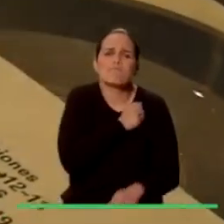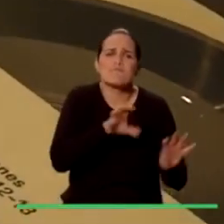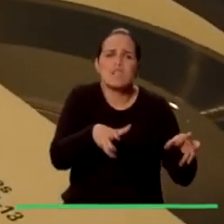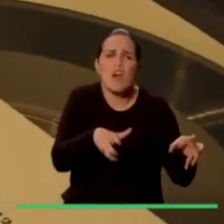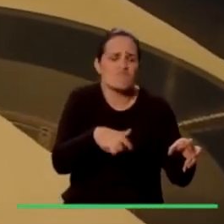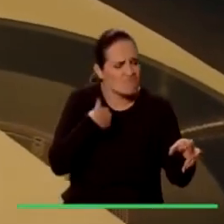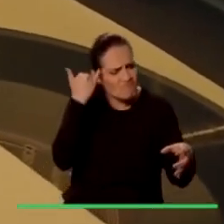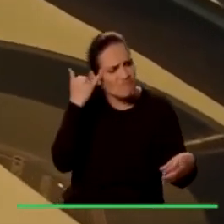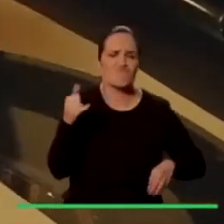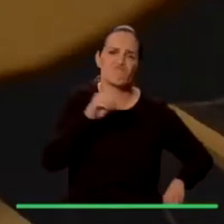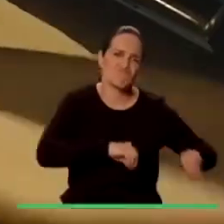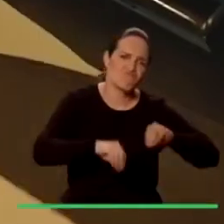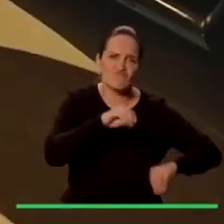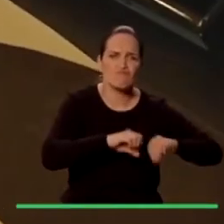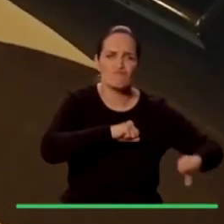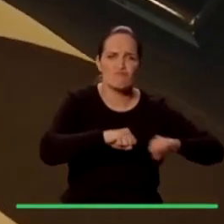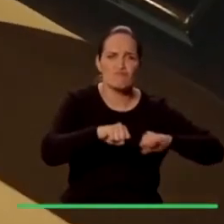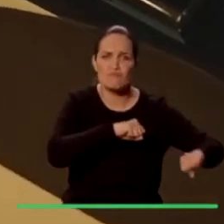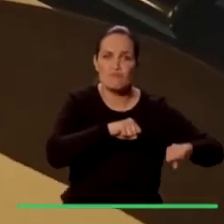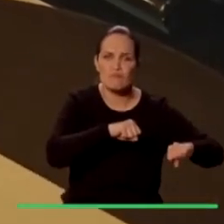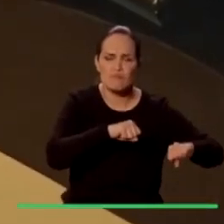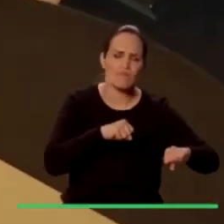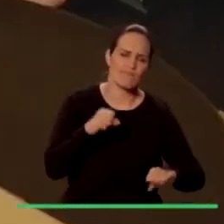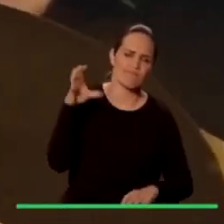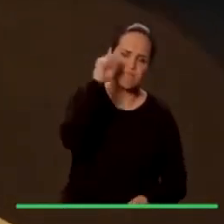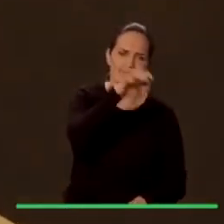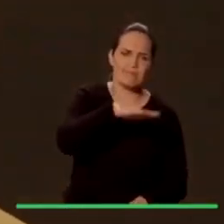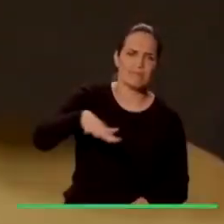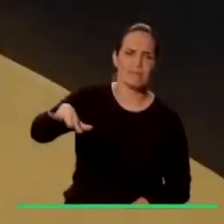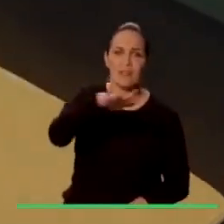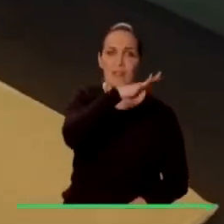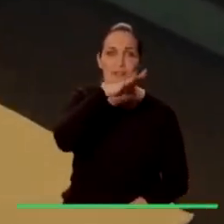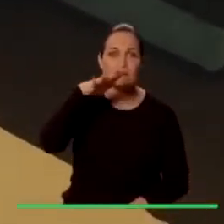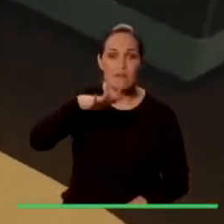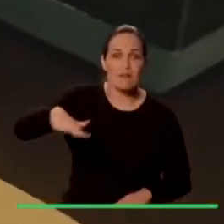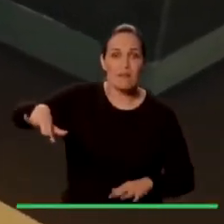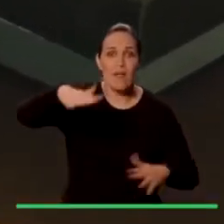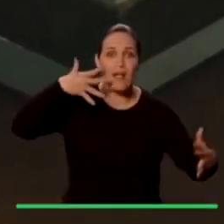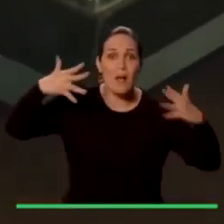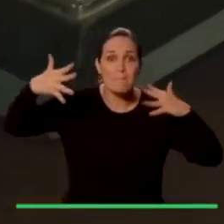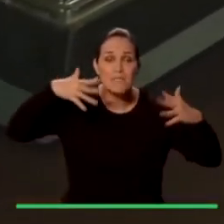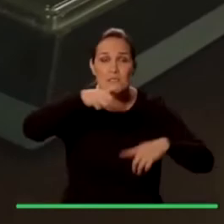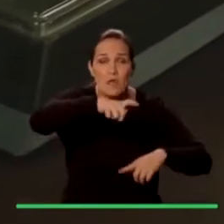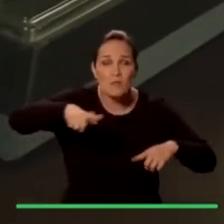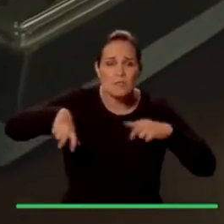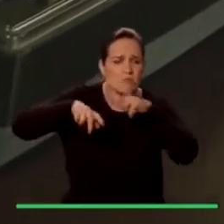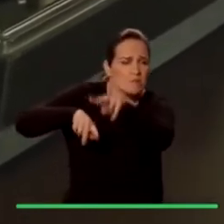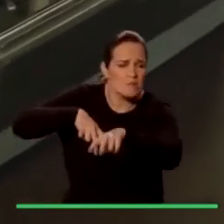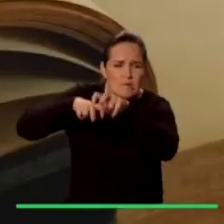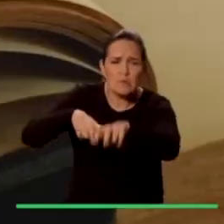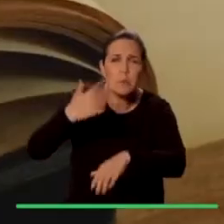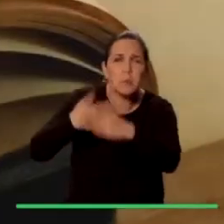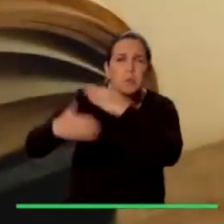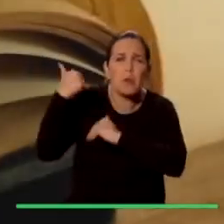equipo de radio. Y la segunda parte, pues justamente en las necesidades de un campesinado colombiano que a mitad del siglo pasado